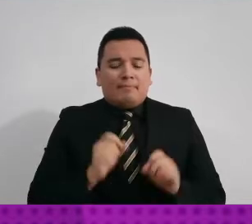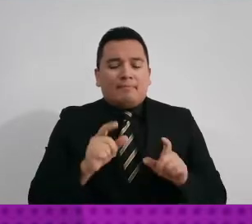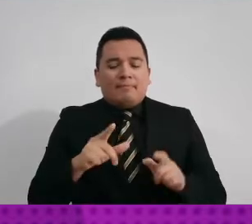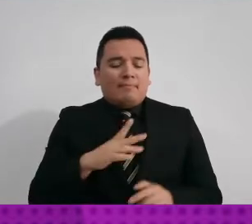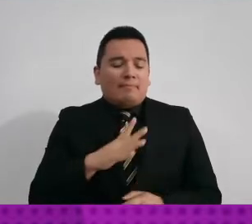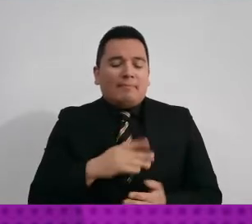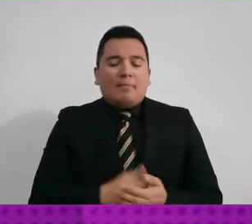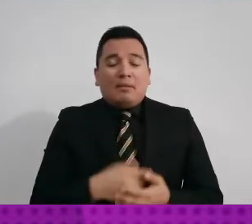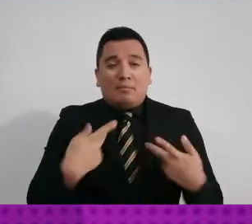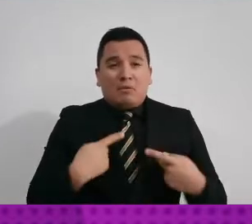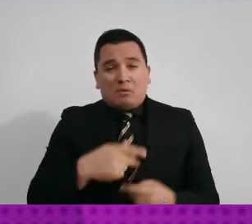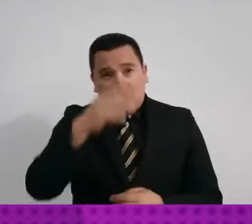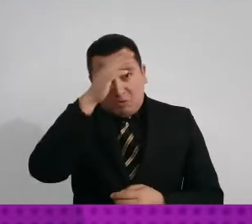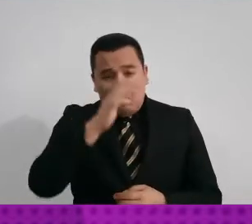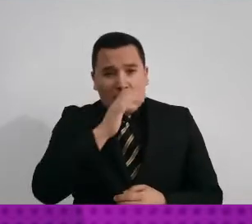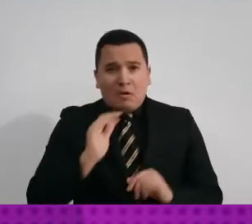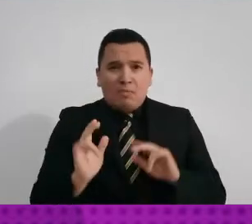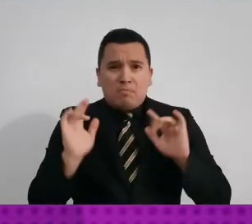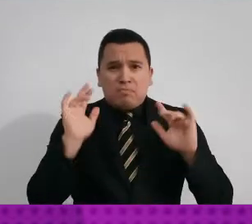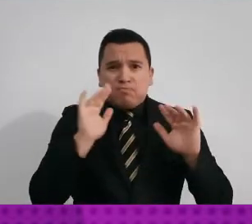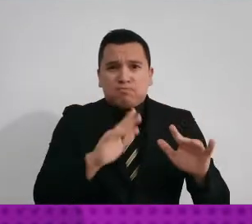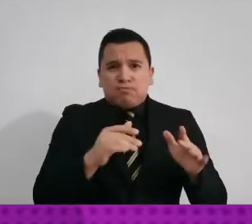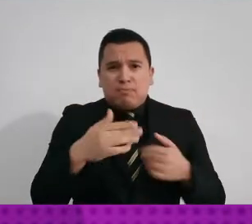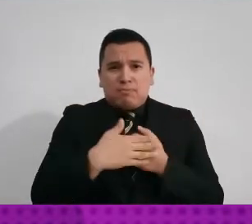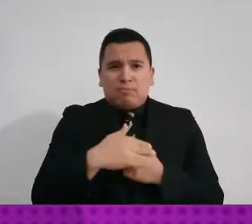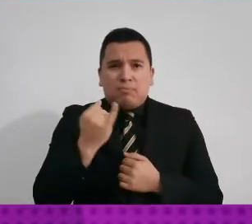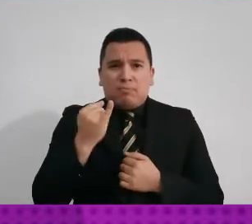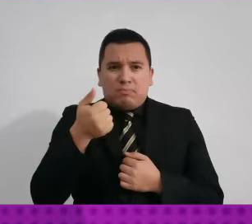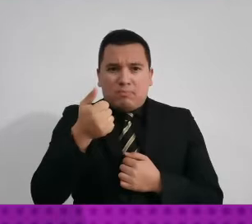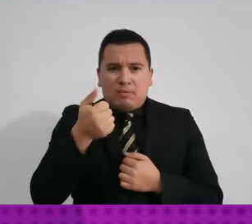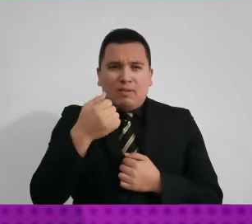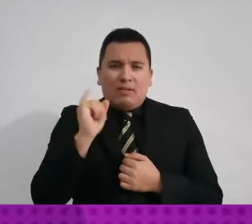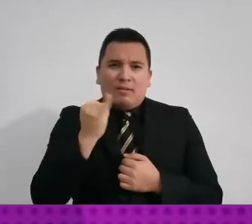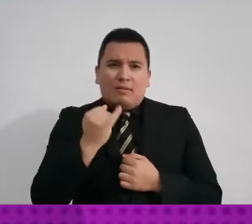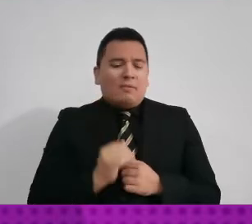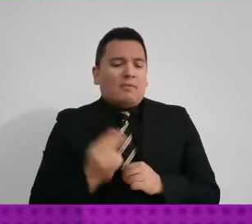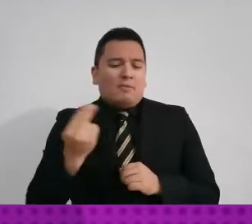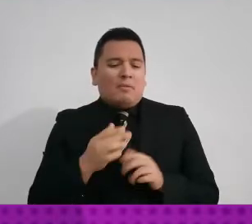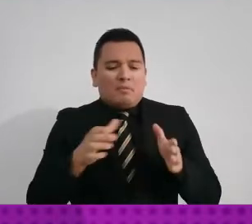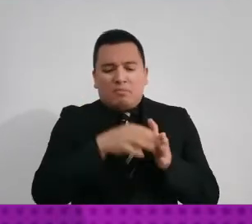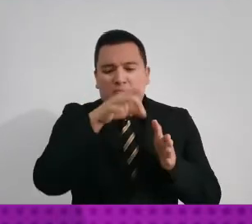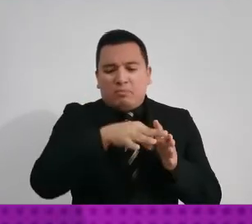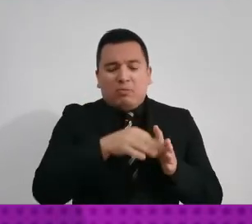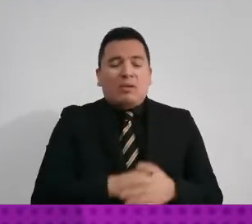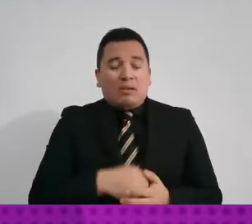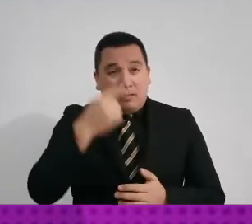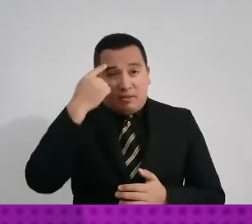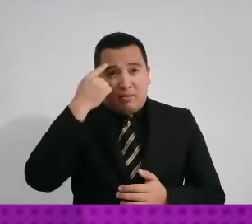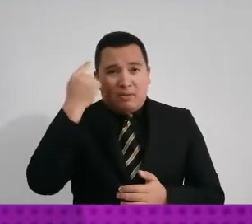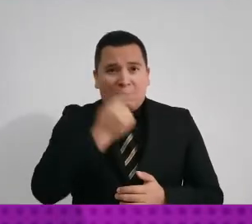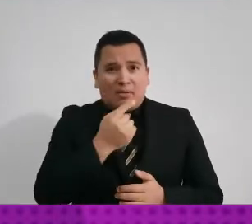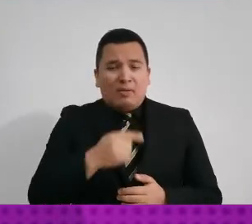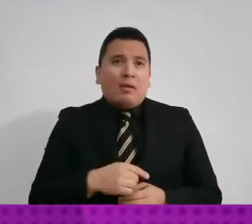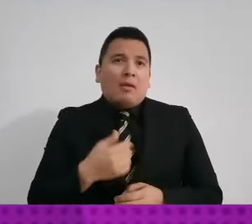También la ciudadanía coahuilense, el mismo día de la jornada electoral, este 6 de junio, podrá emitir 2 sufragios para